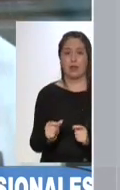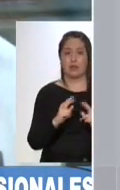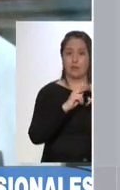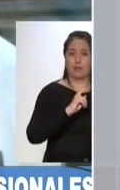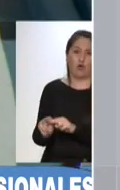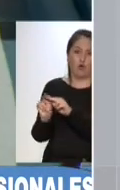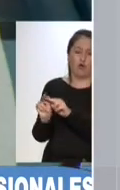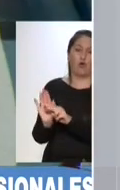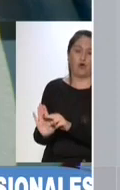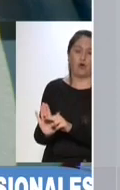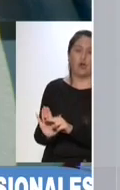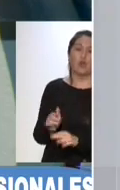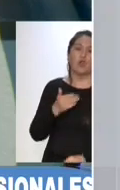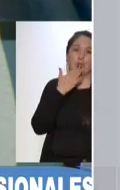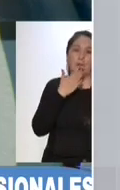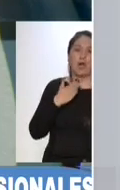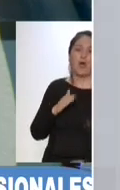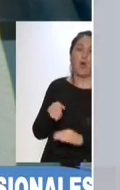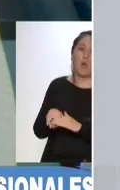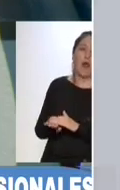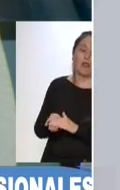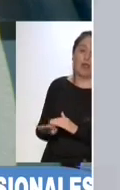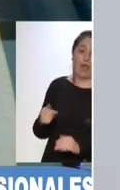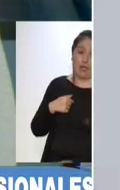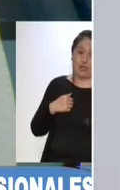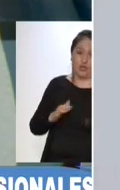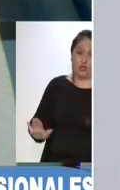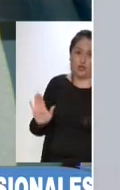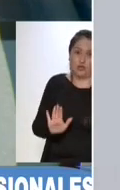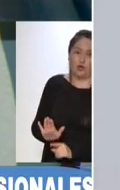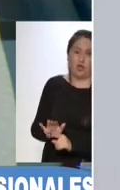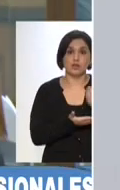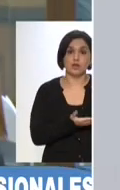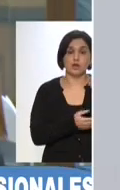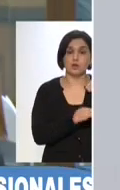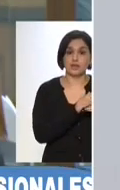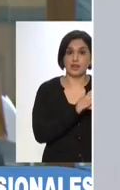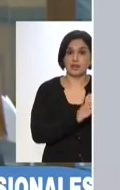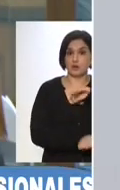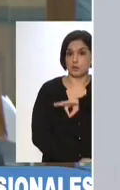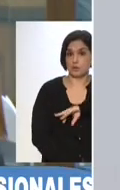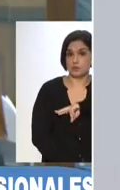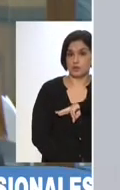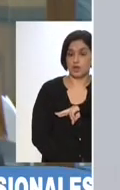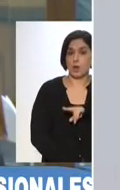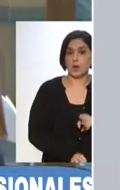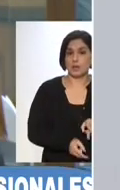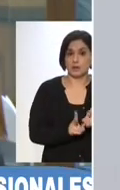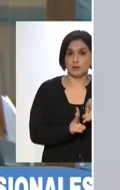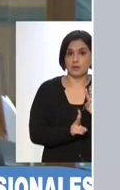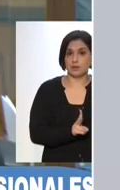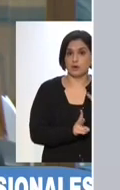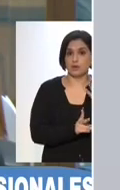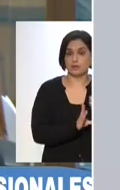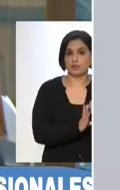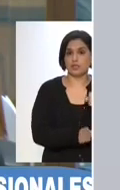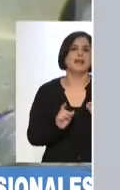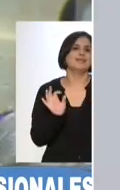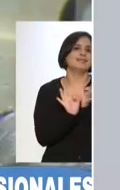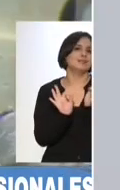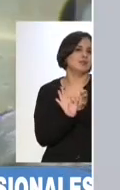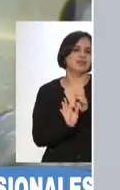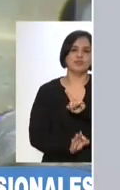sostenibilidad. Bueno, entonces avancemos hacia donde es posible tener esas dos cosas, que sea sostenible y que de verdad